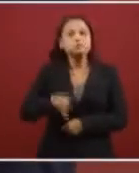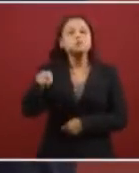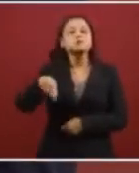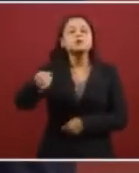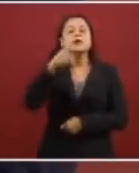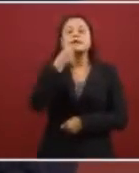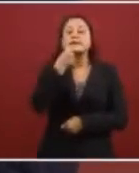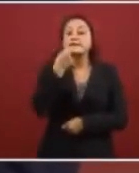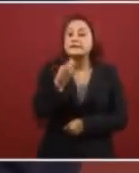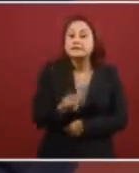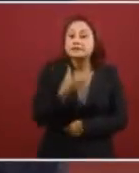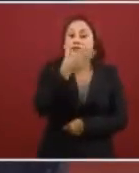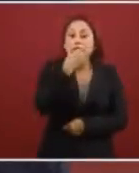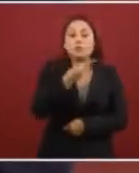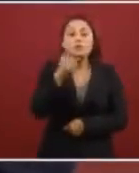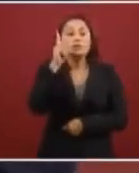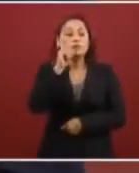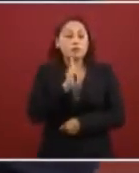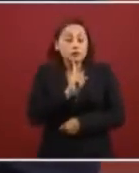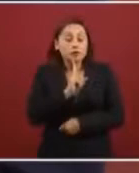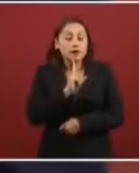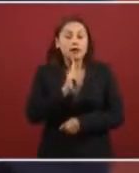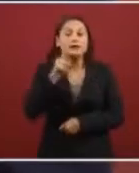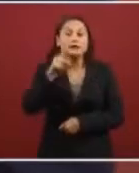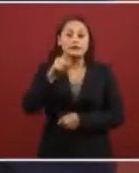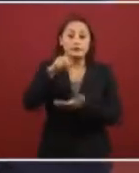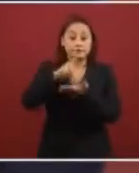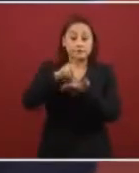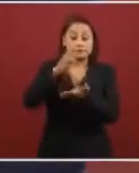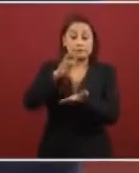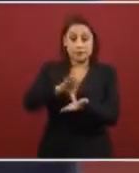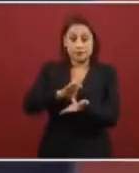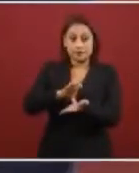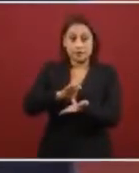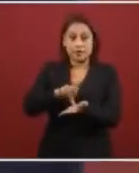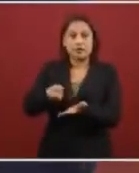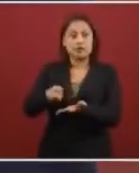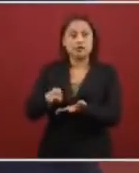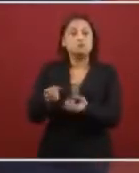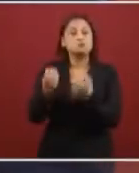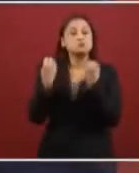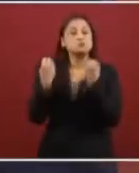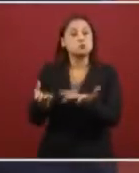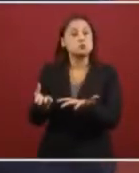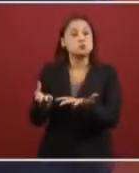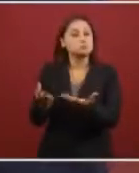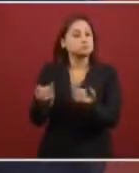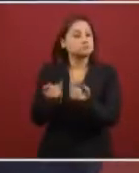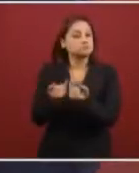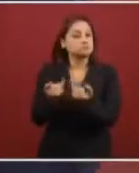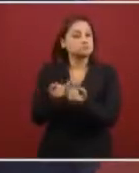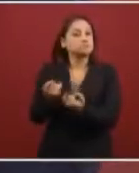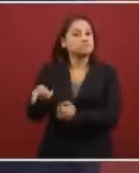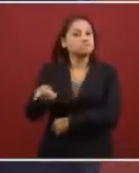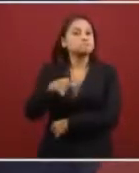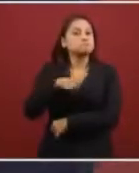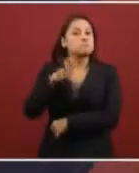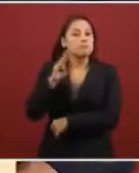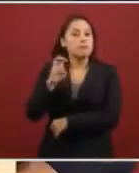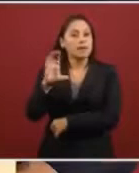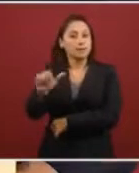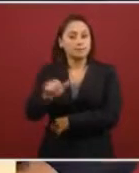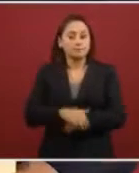las niñas con discapacidad lo mismo with disabilities están recibiendo same. They're receiving the same su amount. Pensión. Their